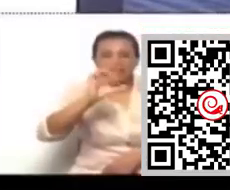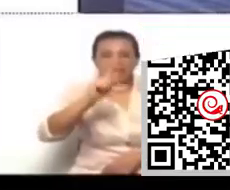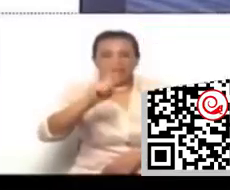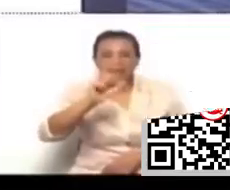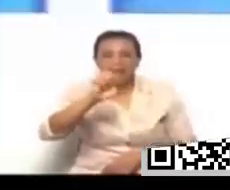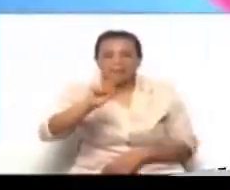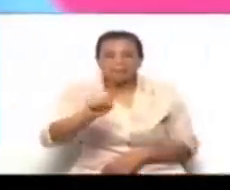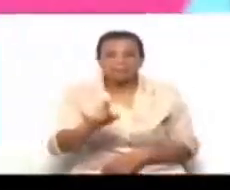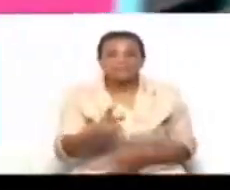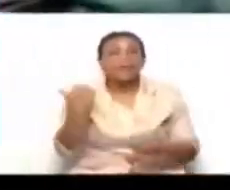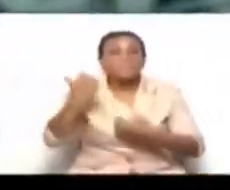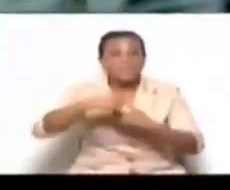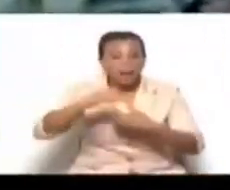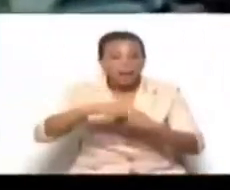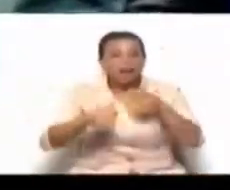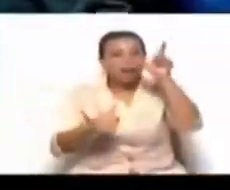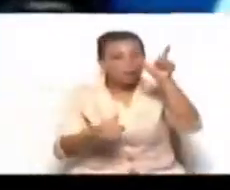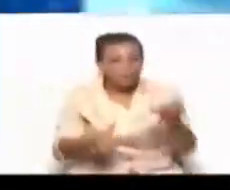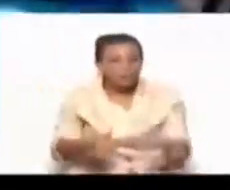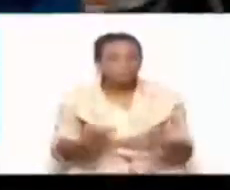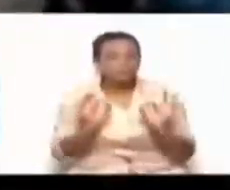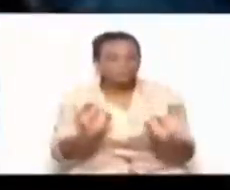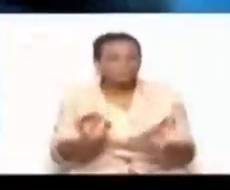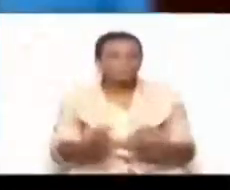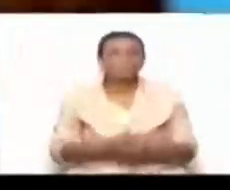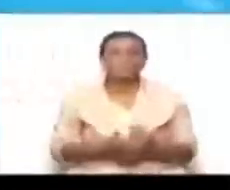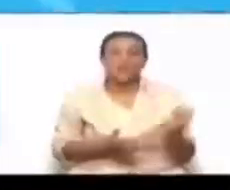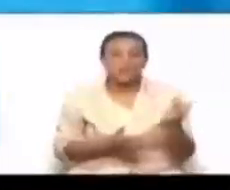de Maracaibo para el mundo.